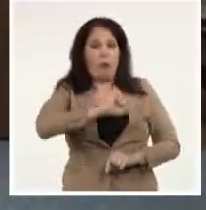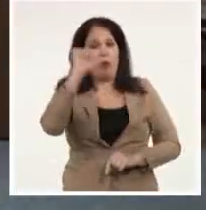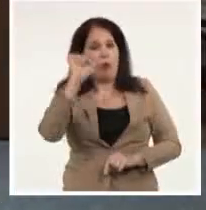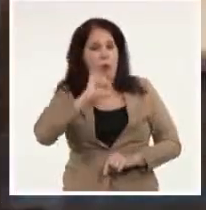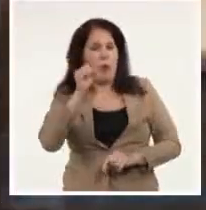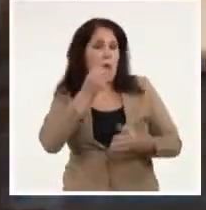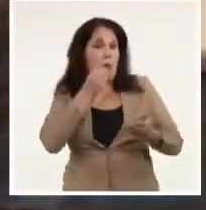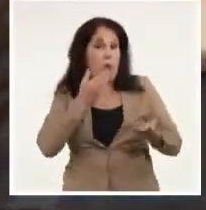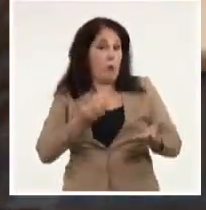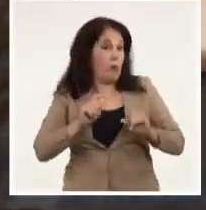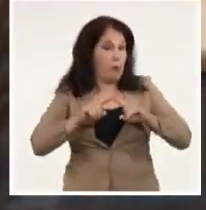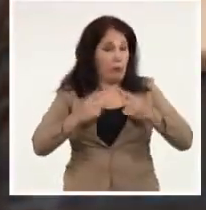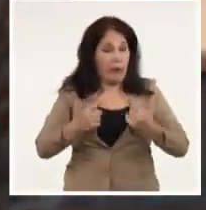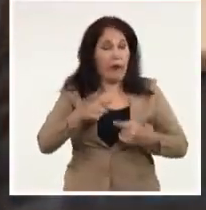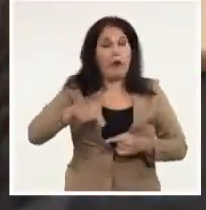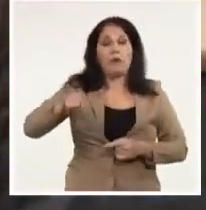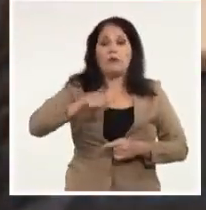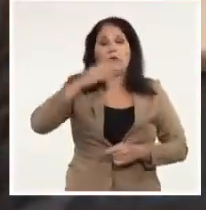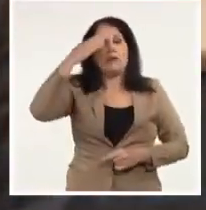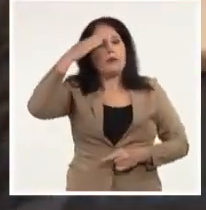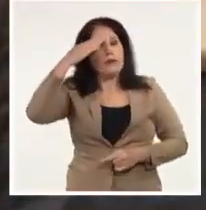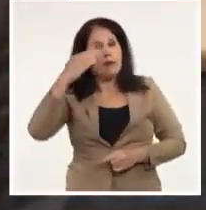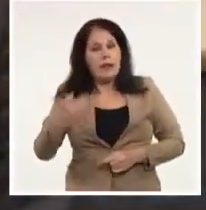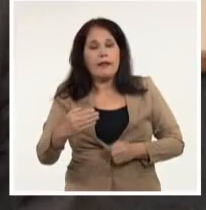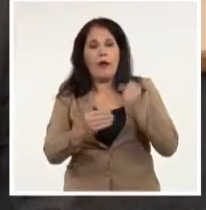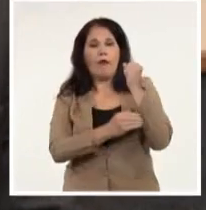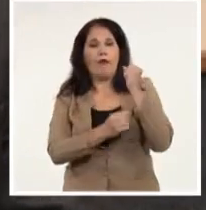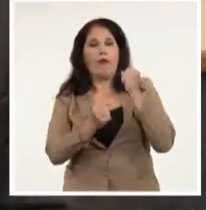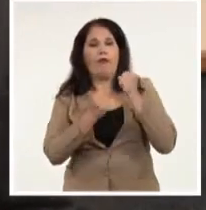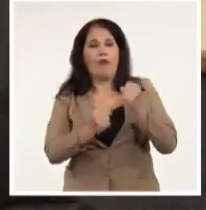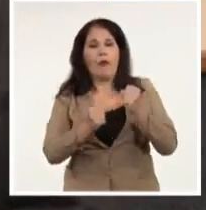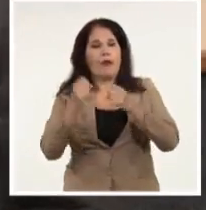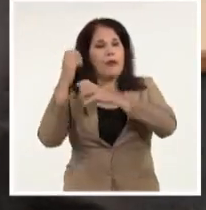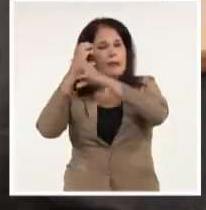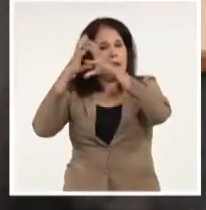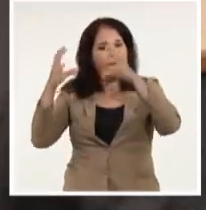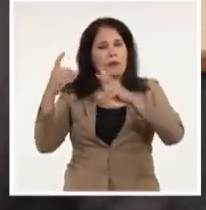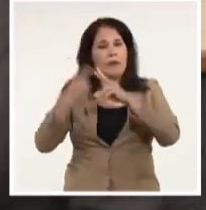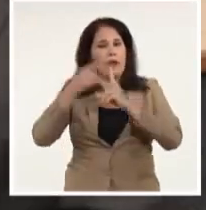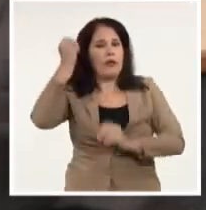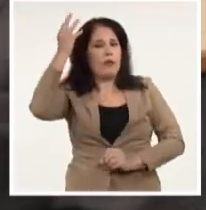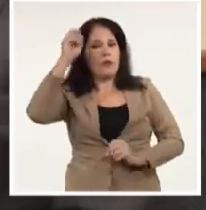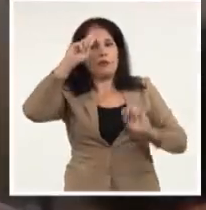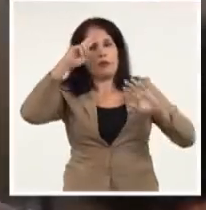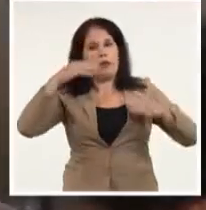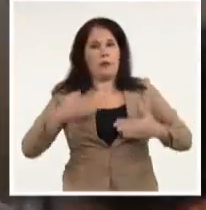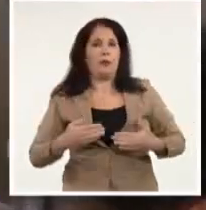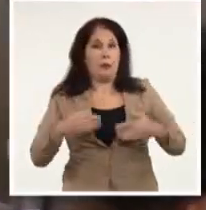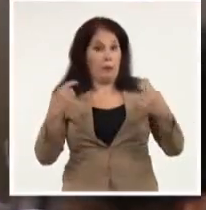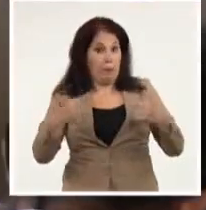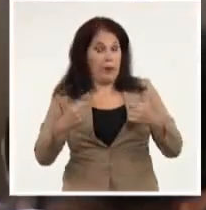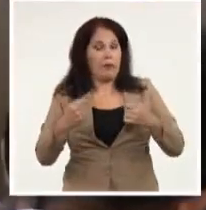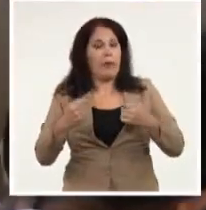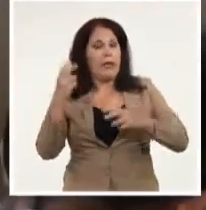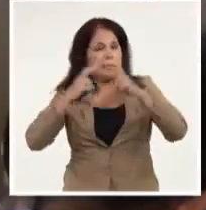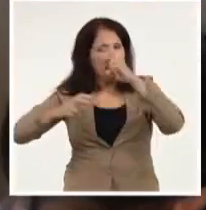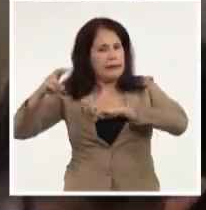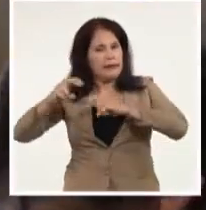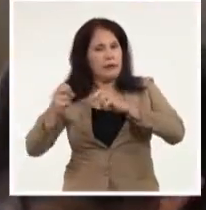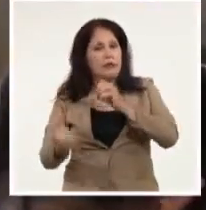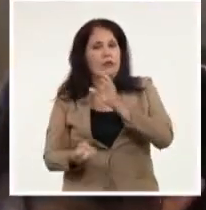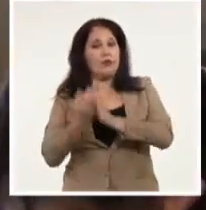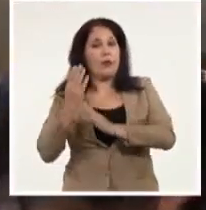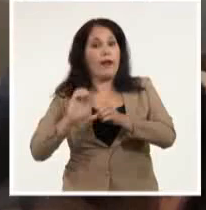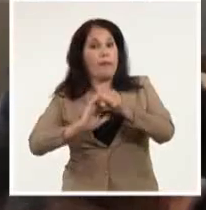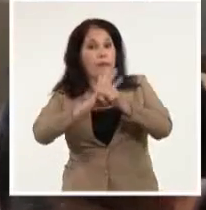el presidente de la República, gracias a un robusto sistema de ciencia e innovación en salud pública, el mismo que en los últimos tiempos